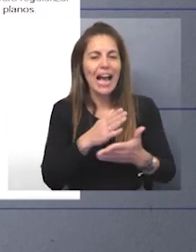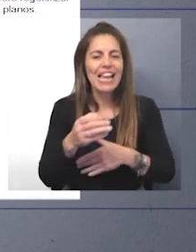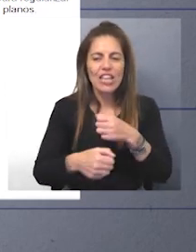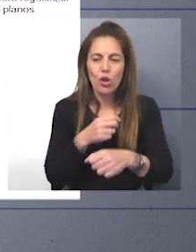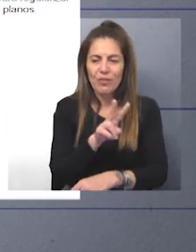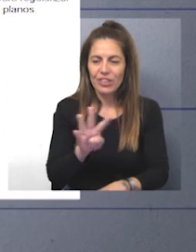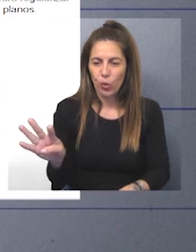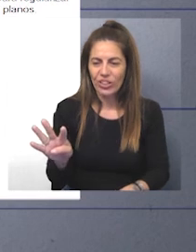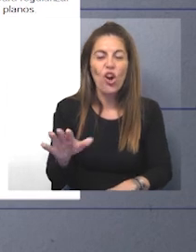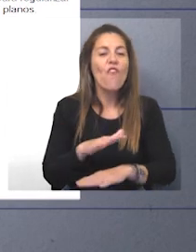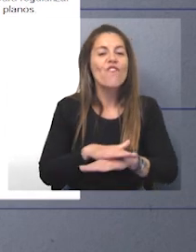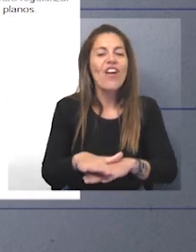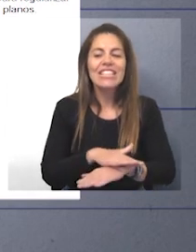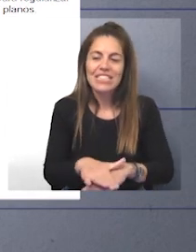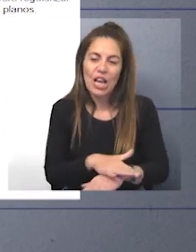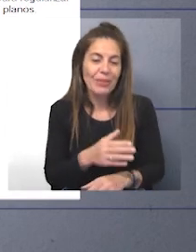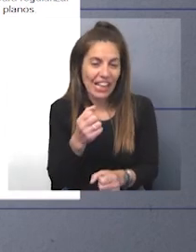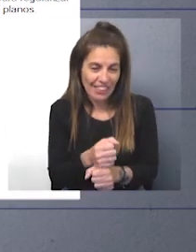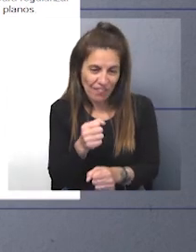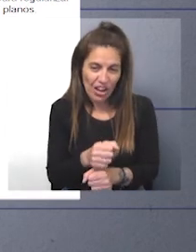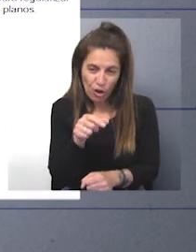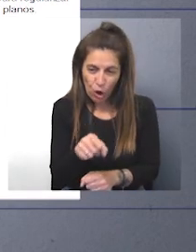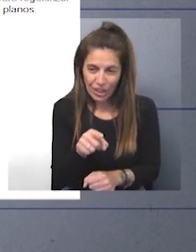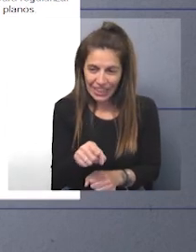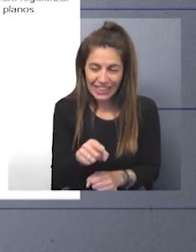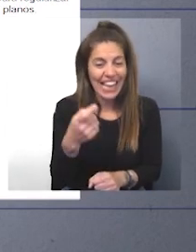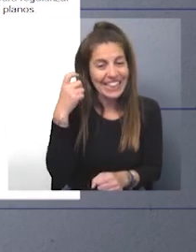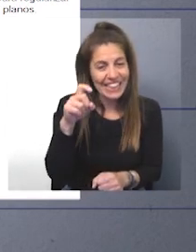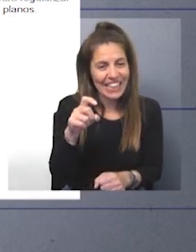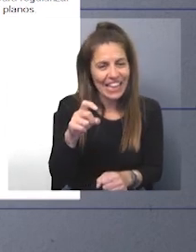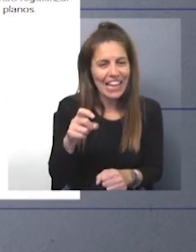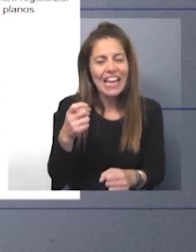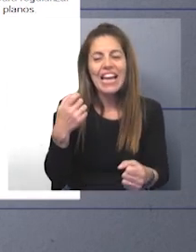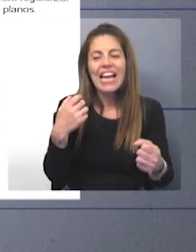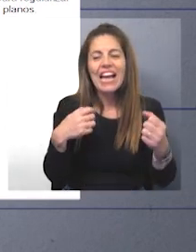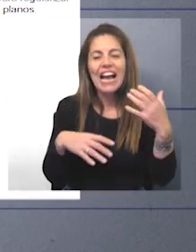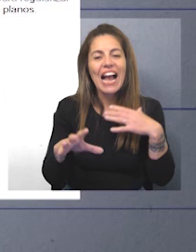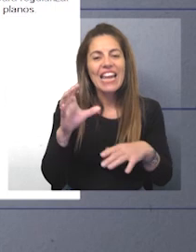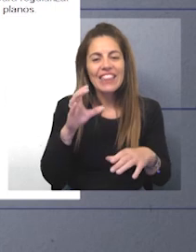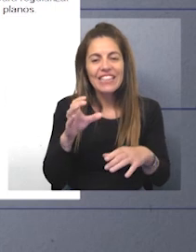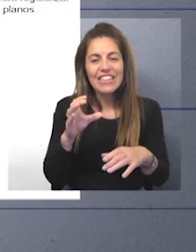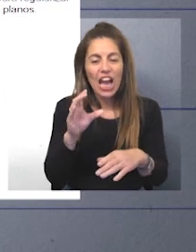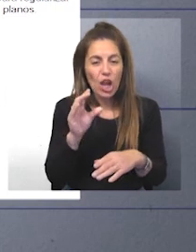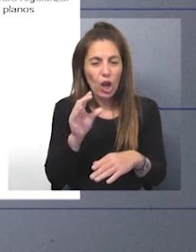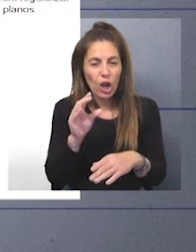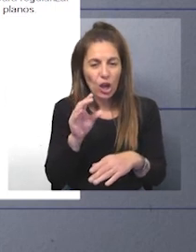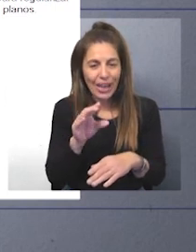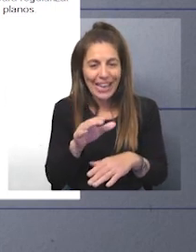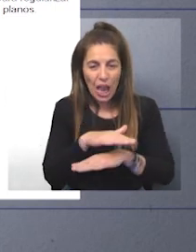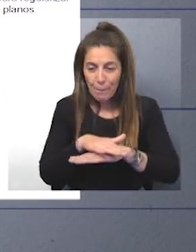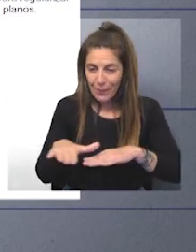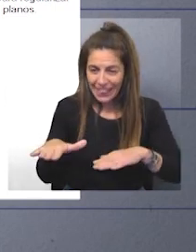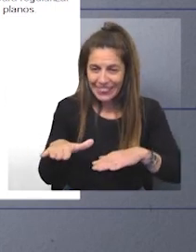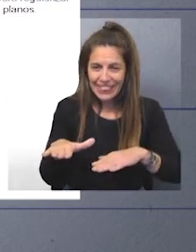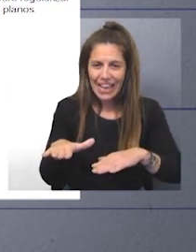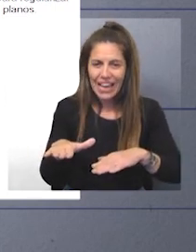ellos básicamente trabajaban con estos criterios no ganadería y agricultura estaba en en la planta lo